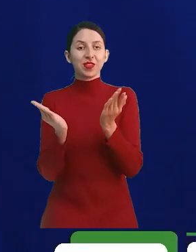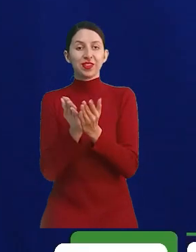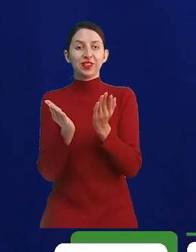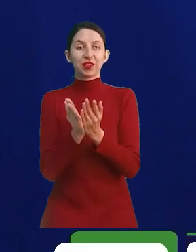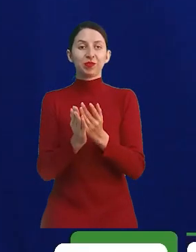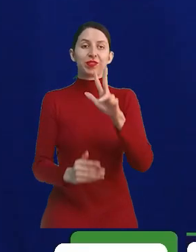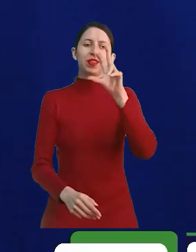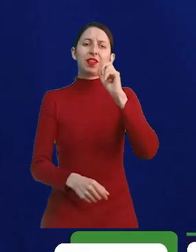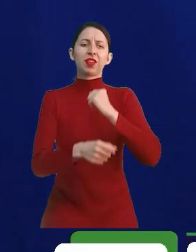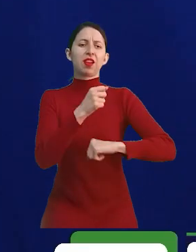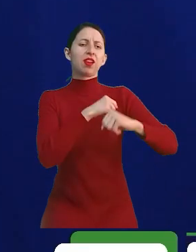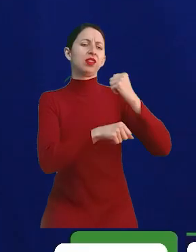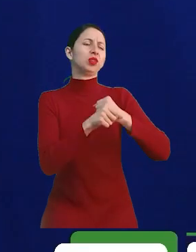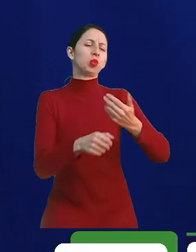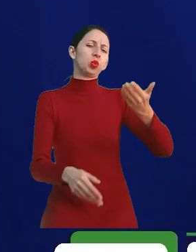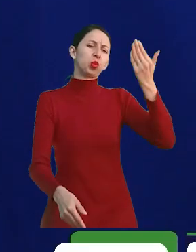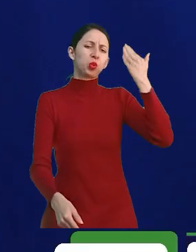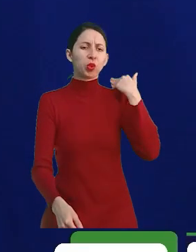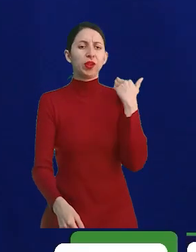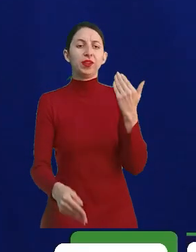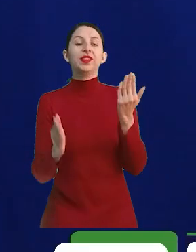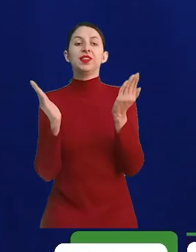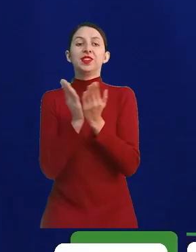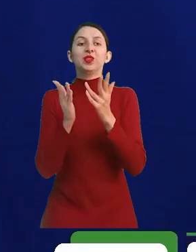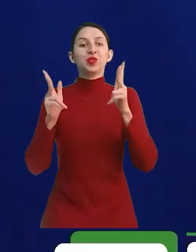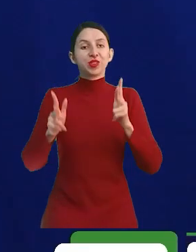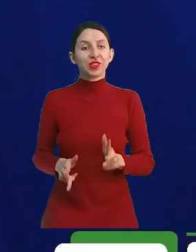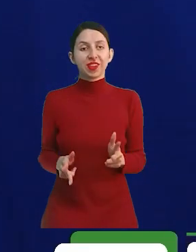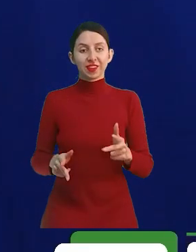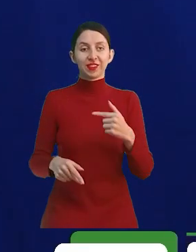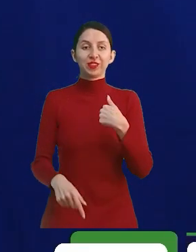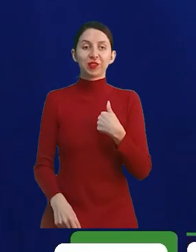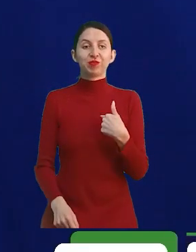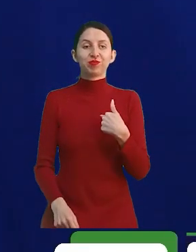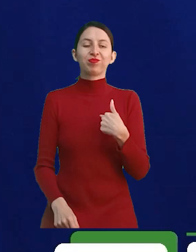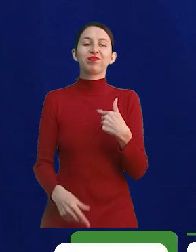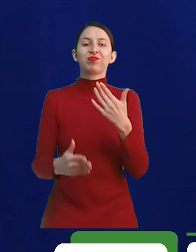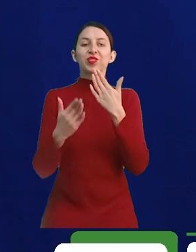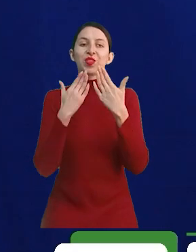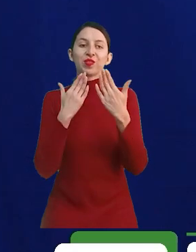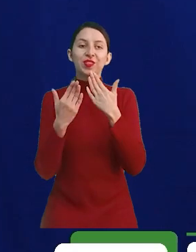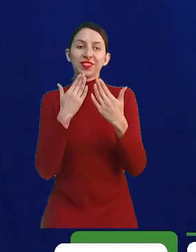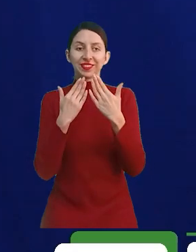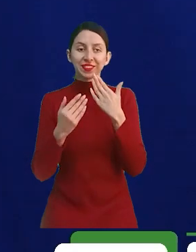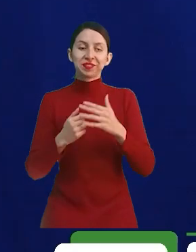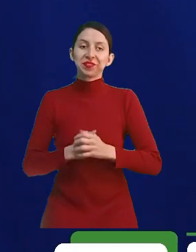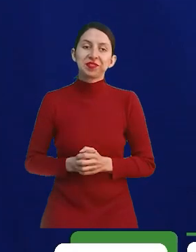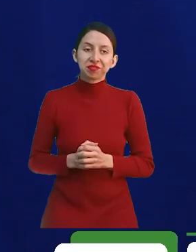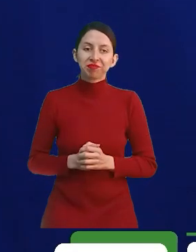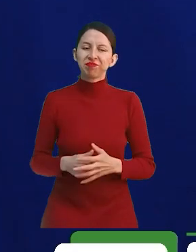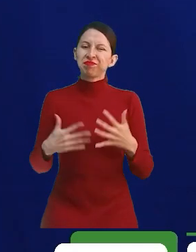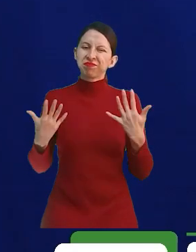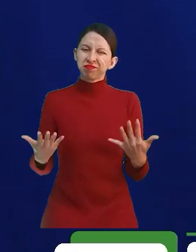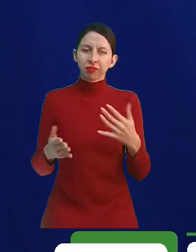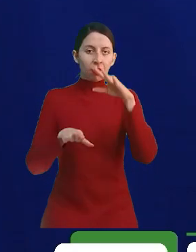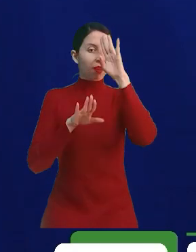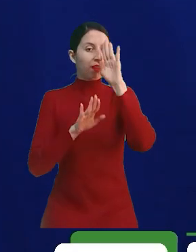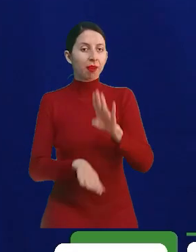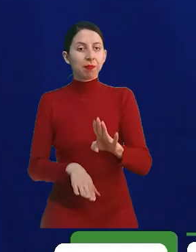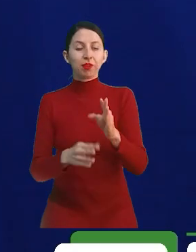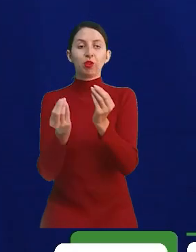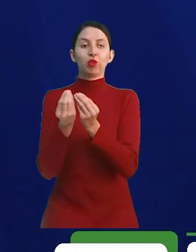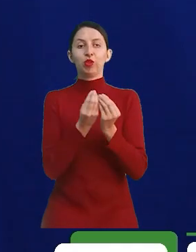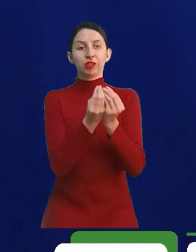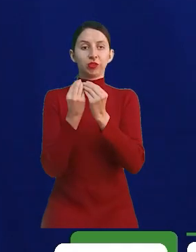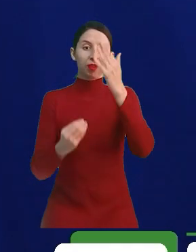educación hace 30 años los estudiantes me dieron su confianza en mi rol como estudiante en esa época para